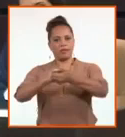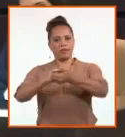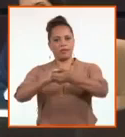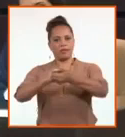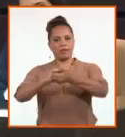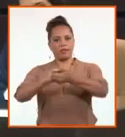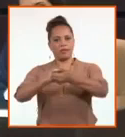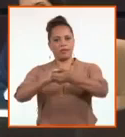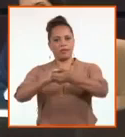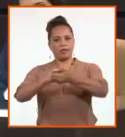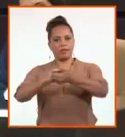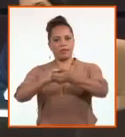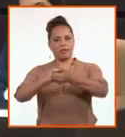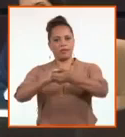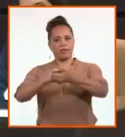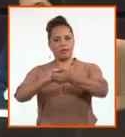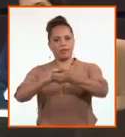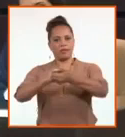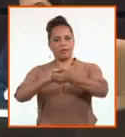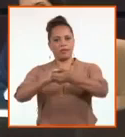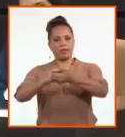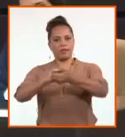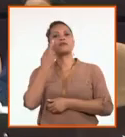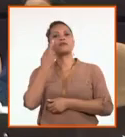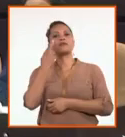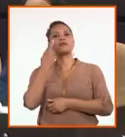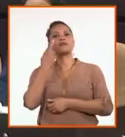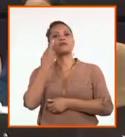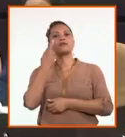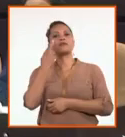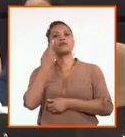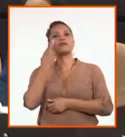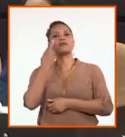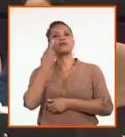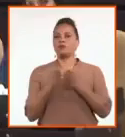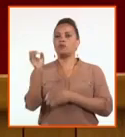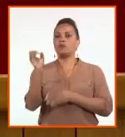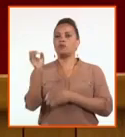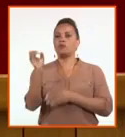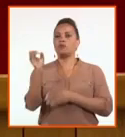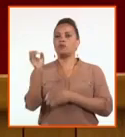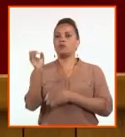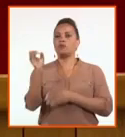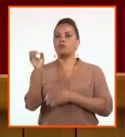solidaria y constituye un gran reconocimiento del liderazgo de nuestras organizaciones estudiantiles y de la